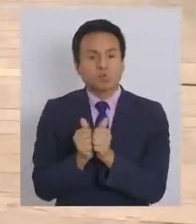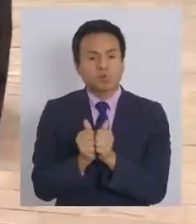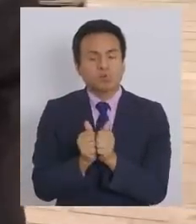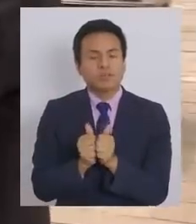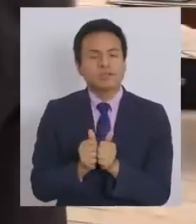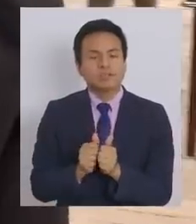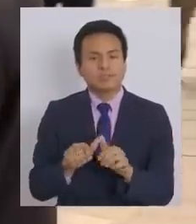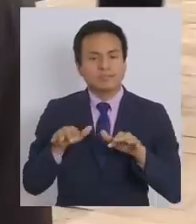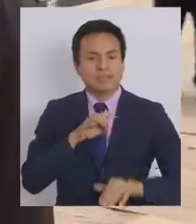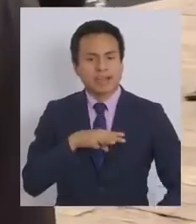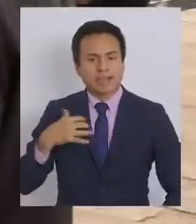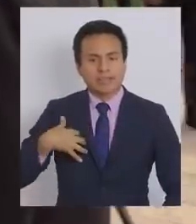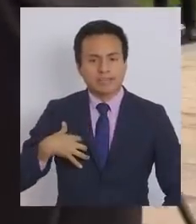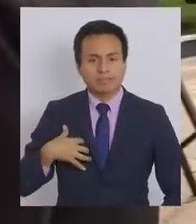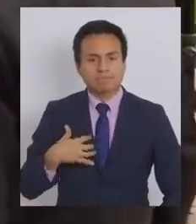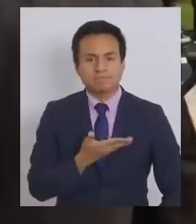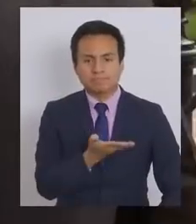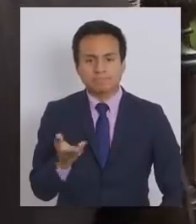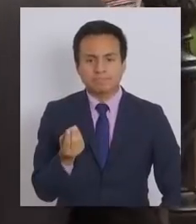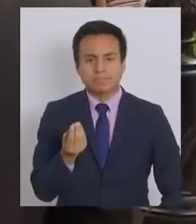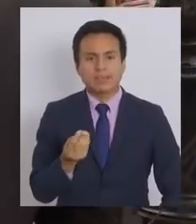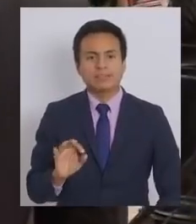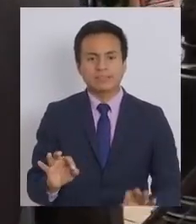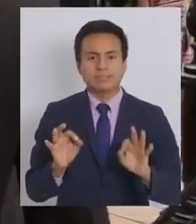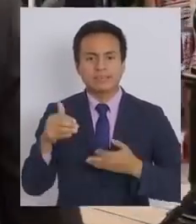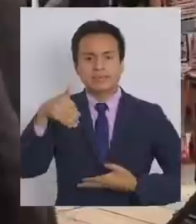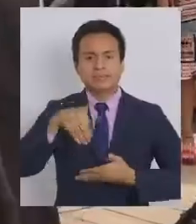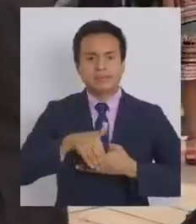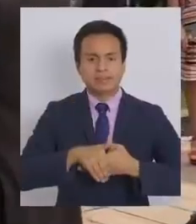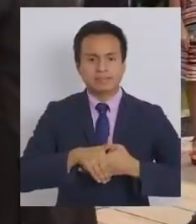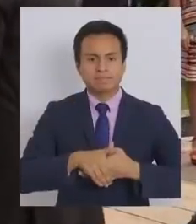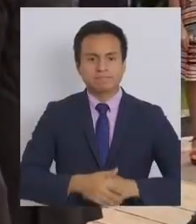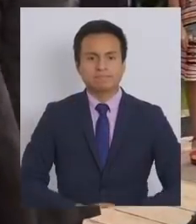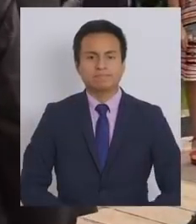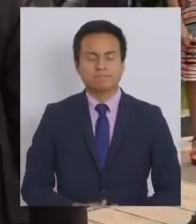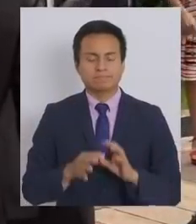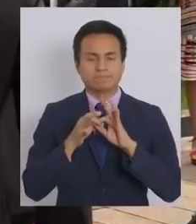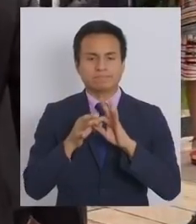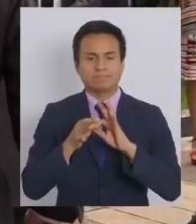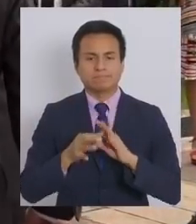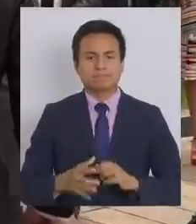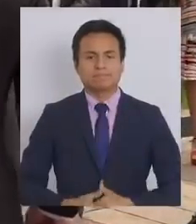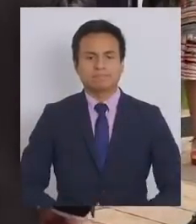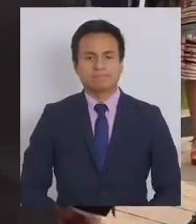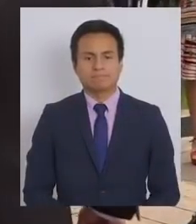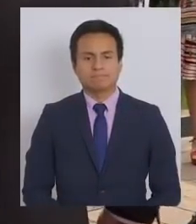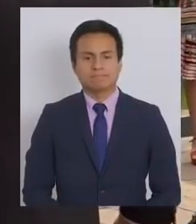y Argentina. Que tengan una excelente tarde y muchas gracias.